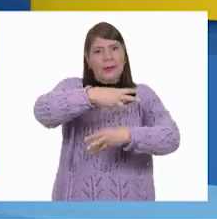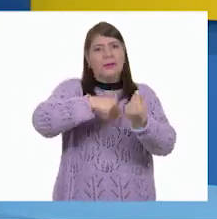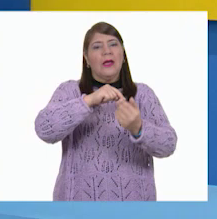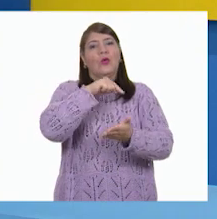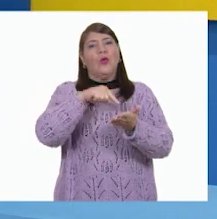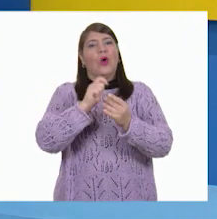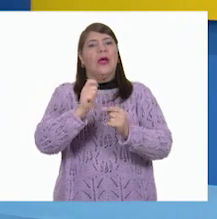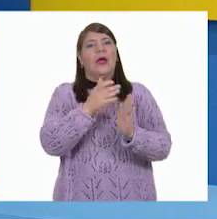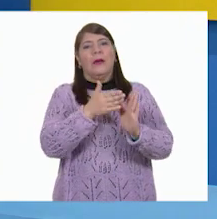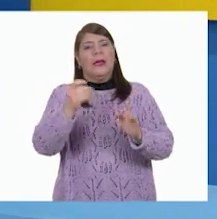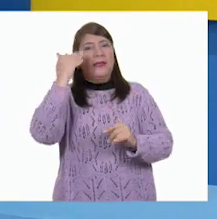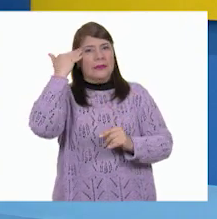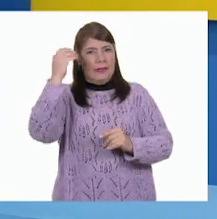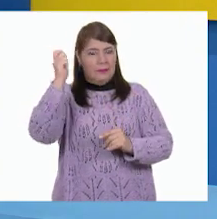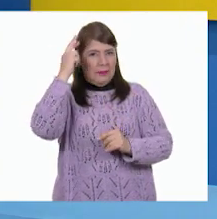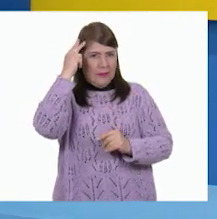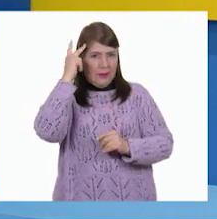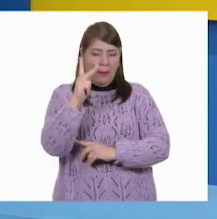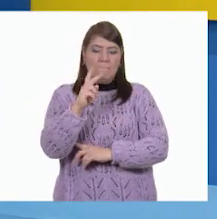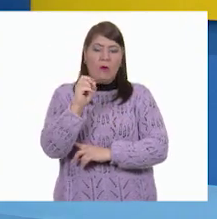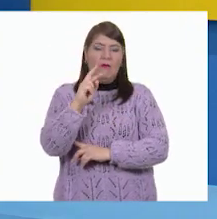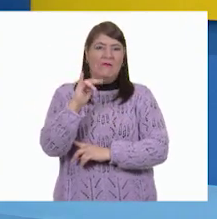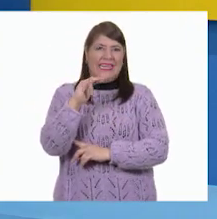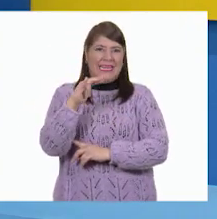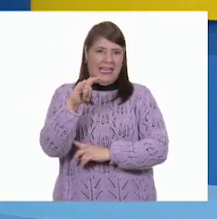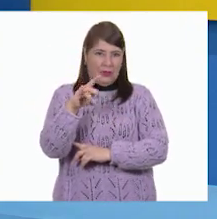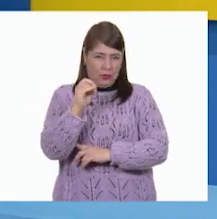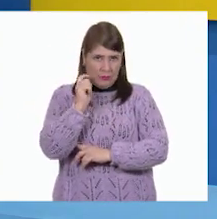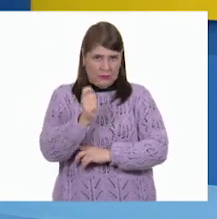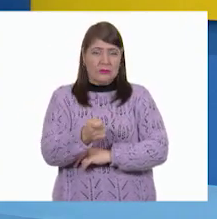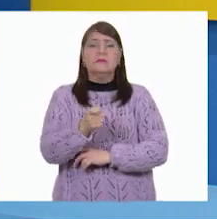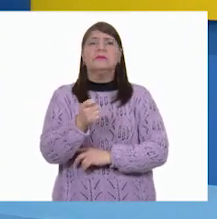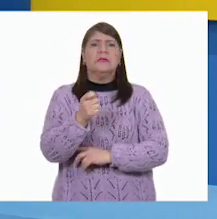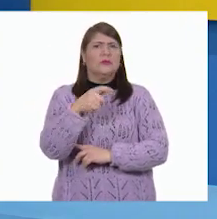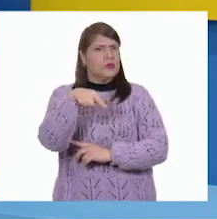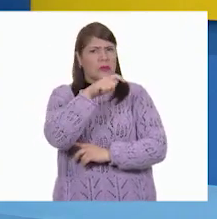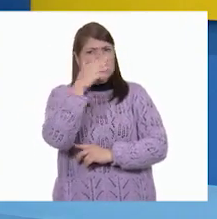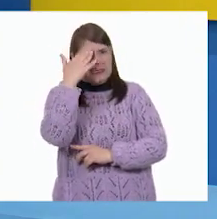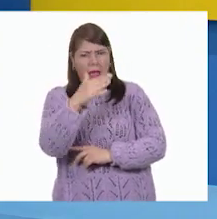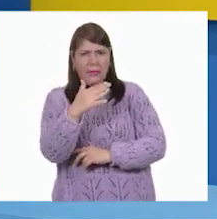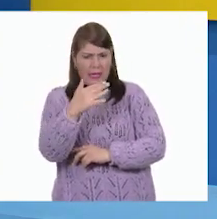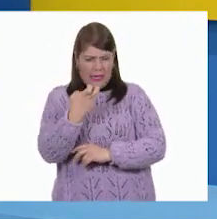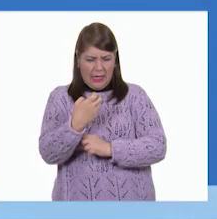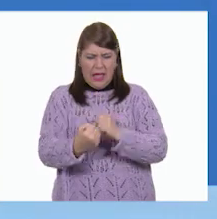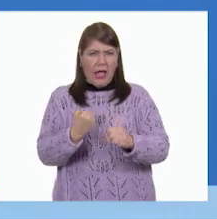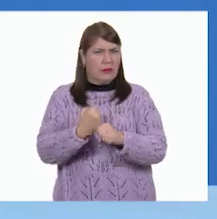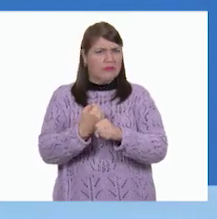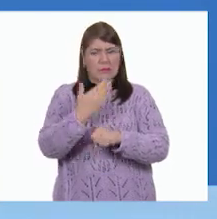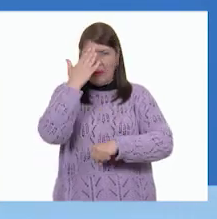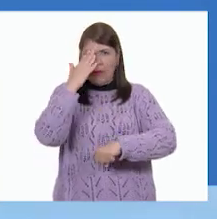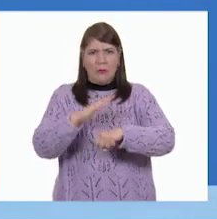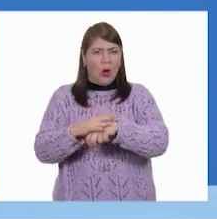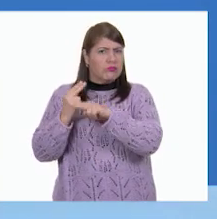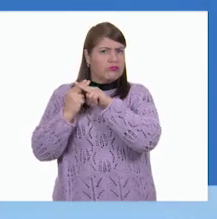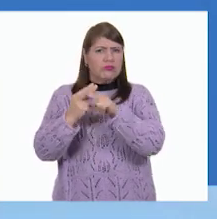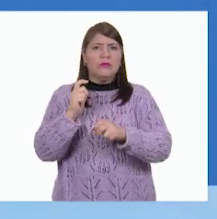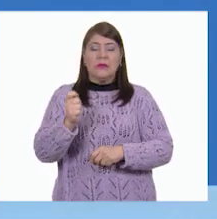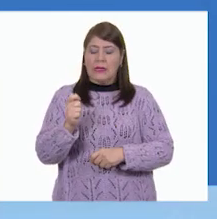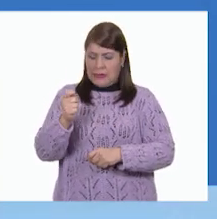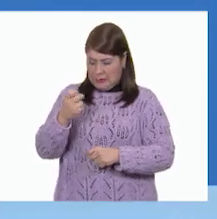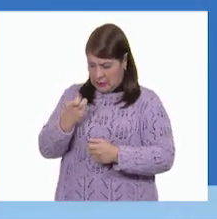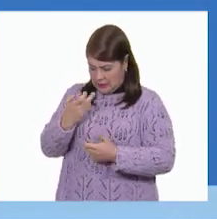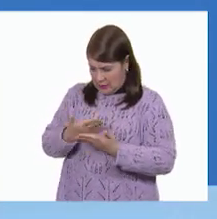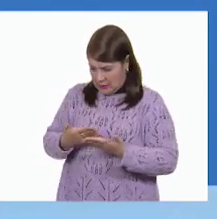antes, me gustaría preguntarles si ¿saben qué se conmemora este año? Este año,